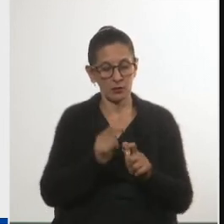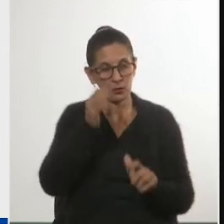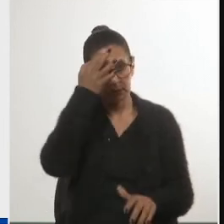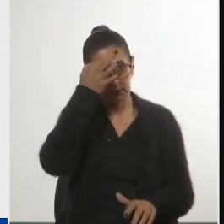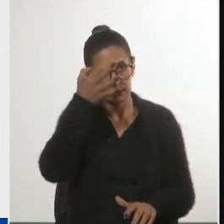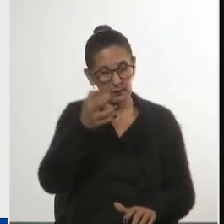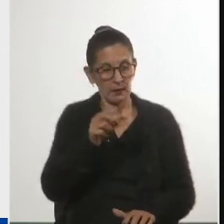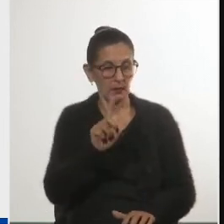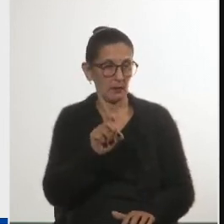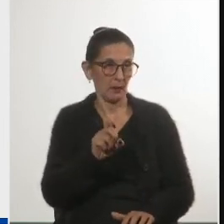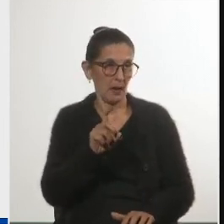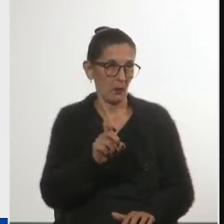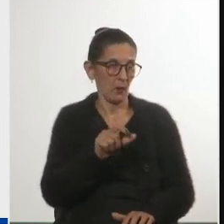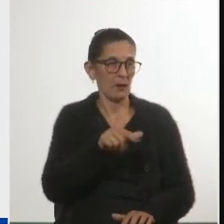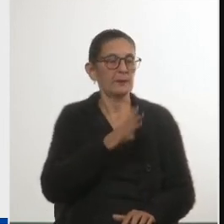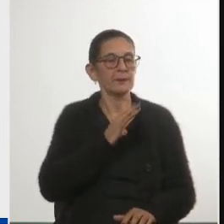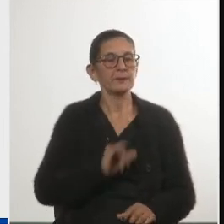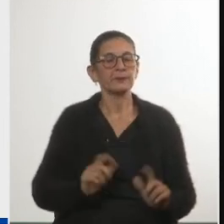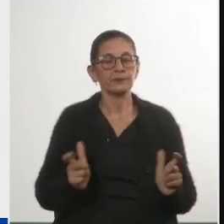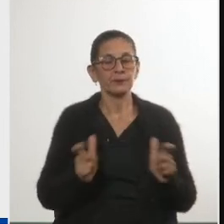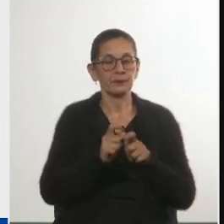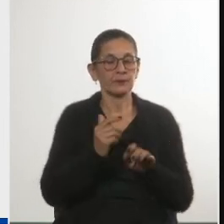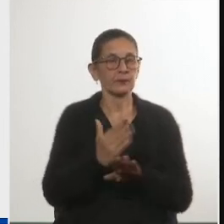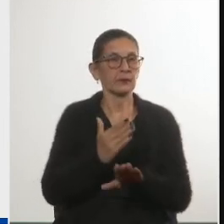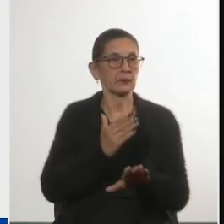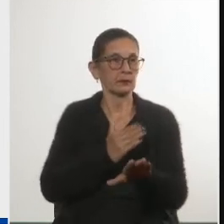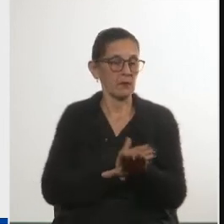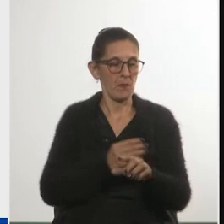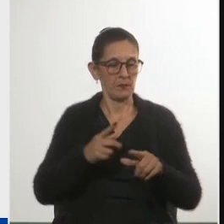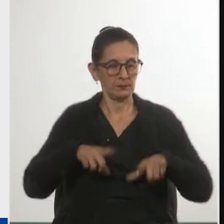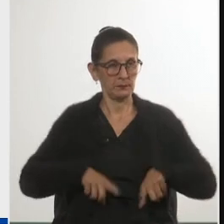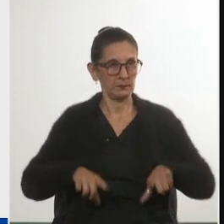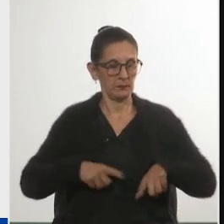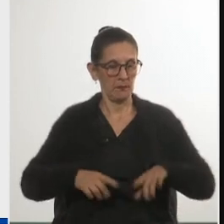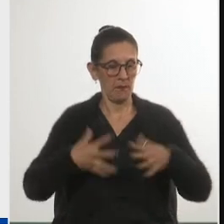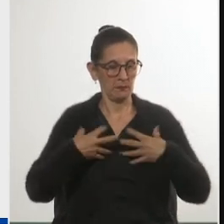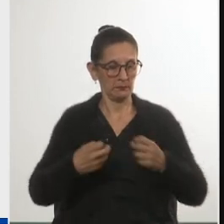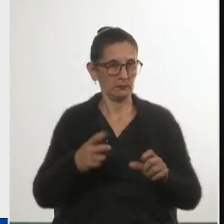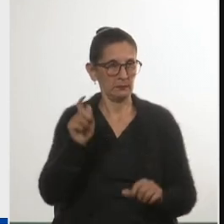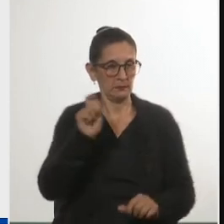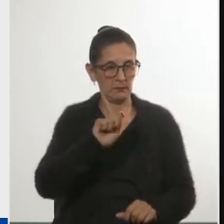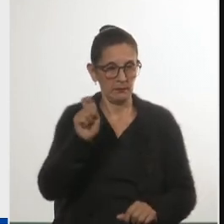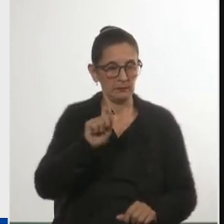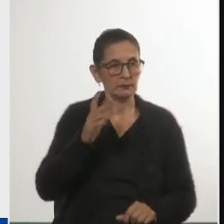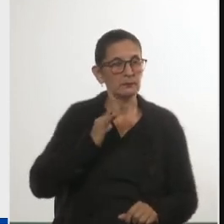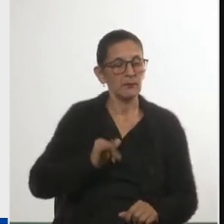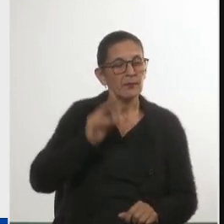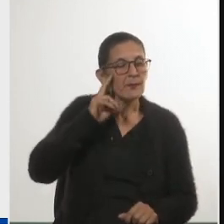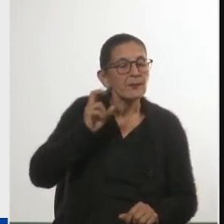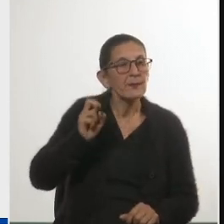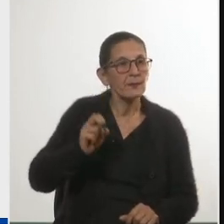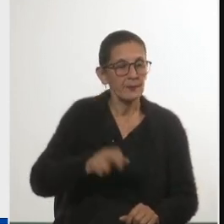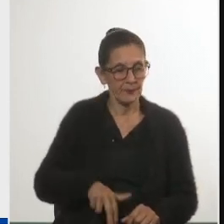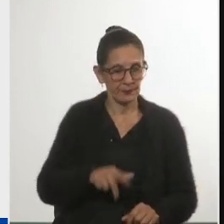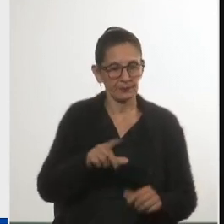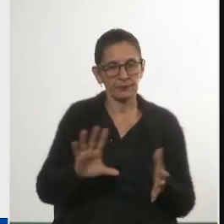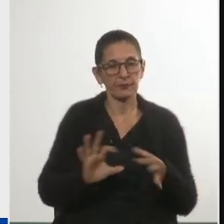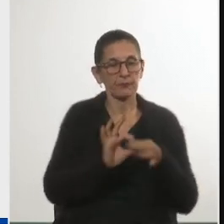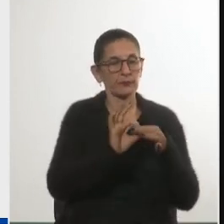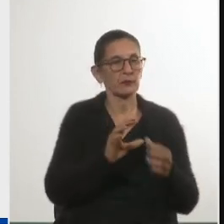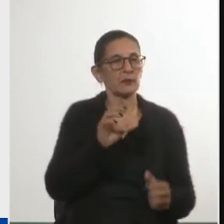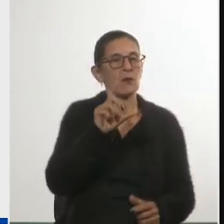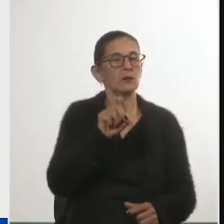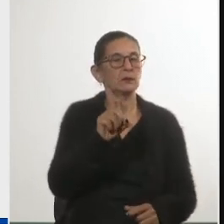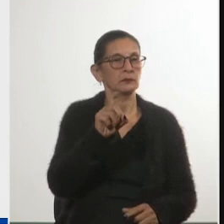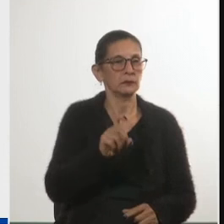se retoma lo acordado en el acta de reunión anterior, en el cual el Ministerio de Salud Pública continuará trabajando en el plan de contingencia en conjunto con OCE y